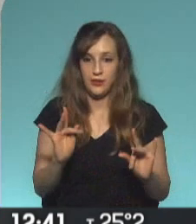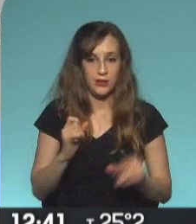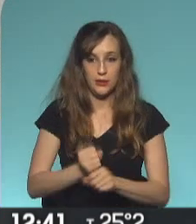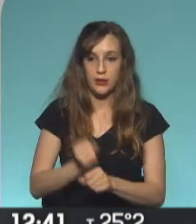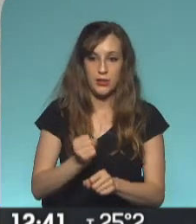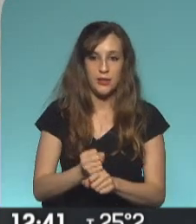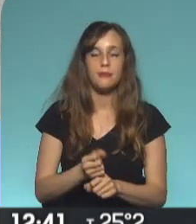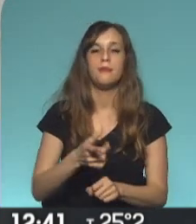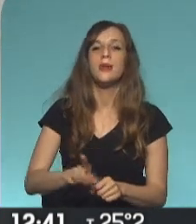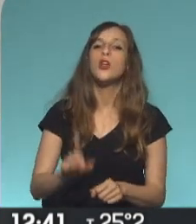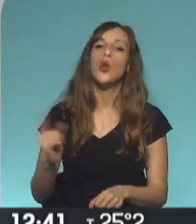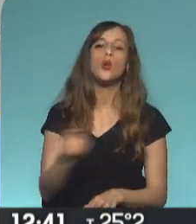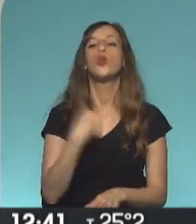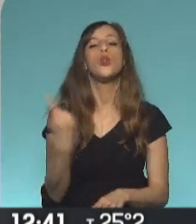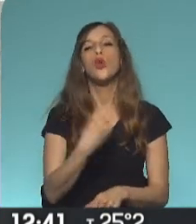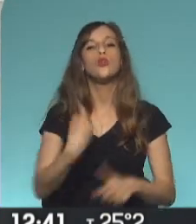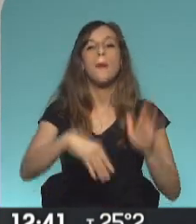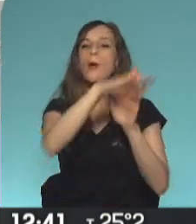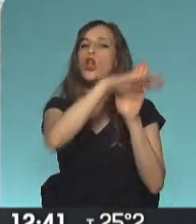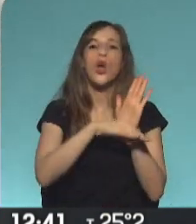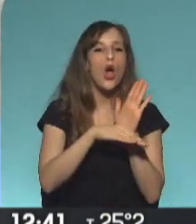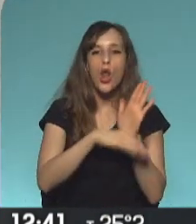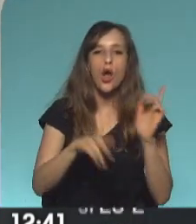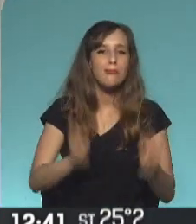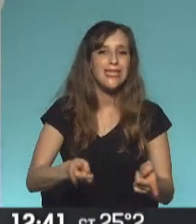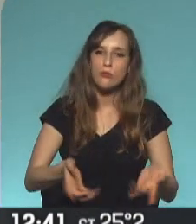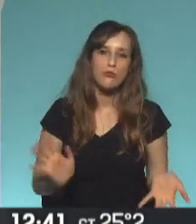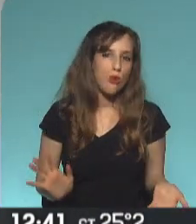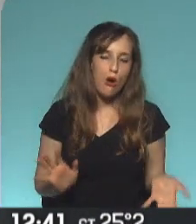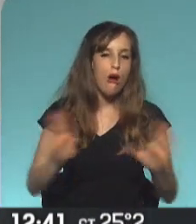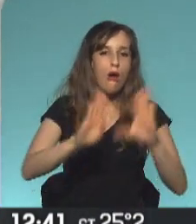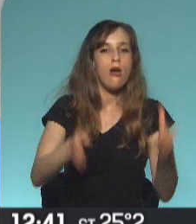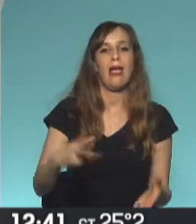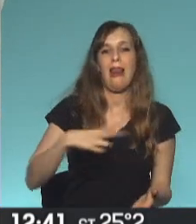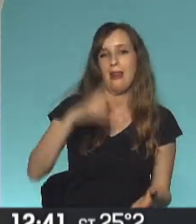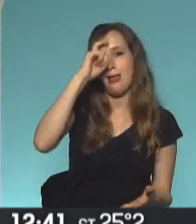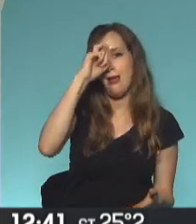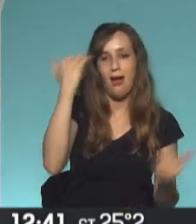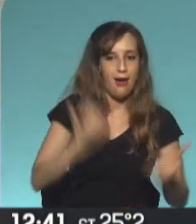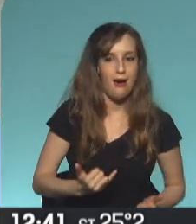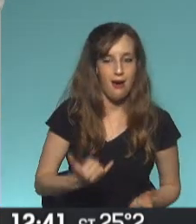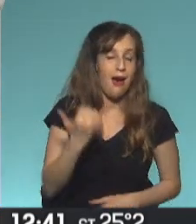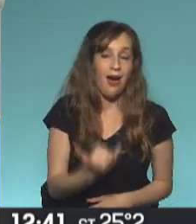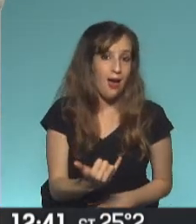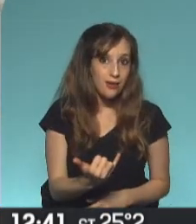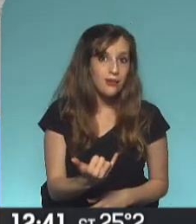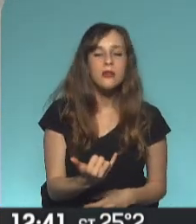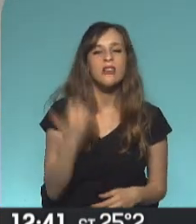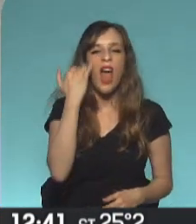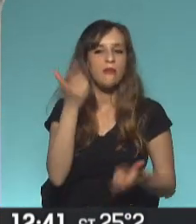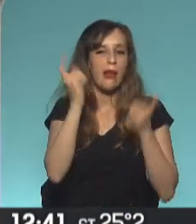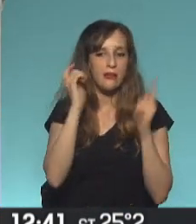nosotros, como tenemos protocolo desde las primeras clínicas, ya adquirimos esa experiencia como para